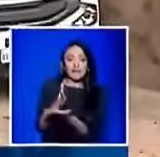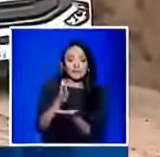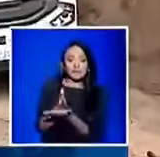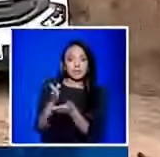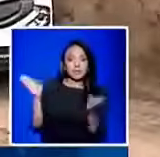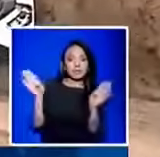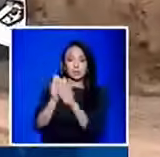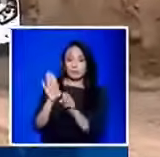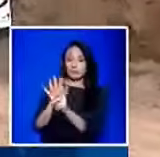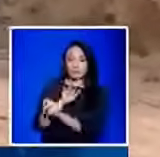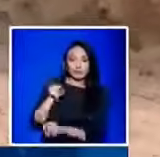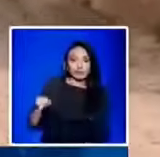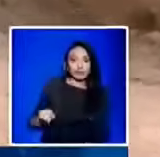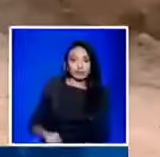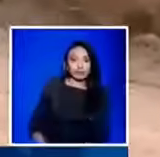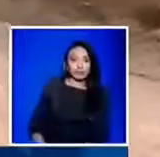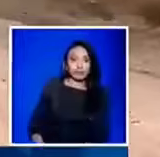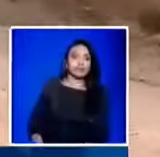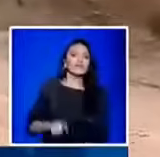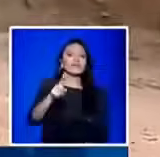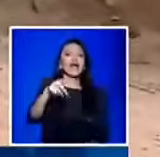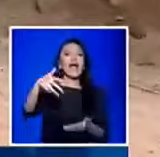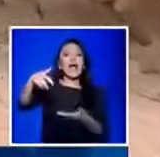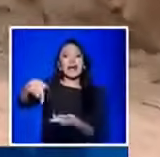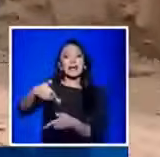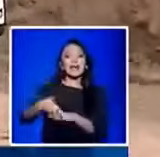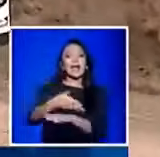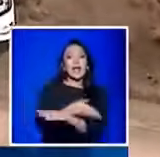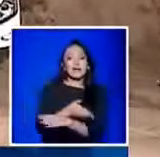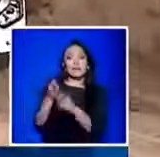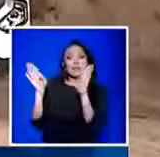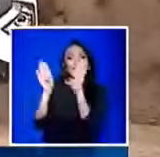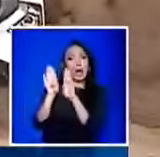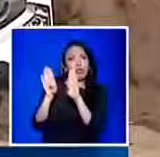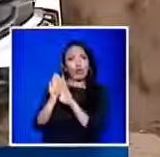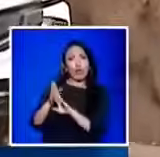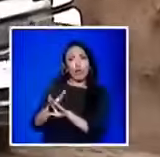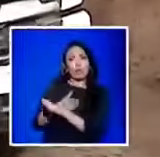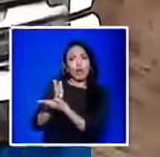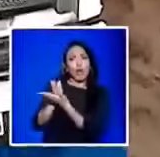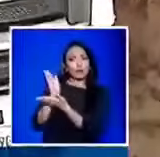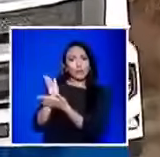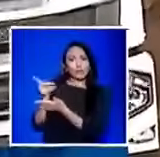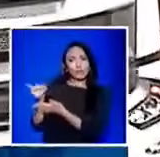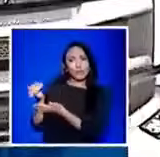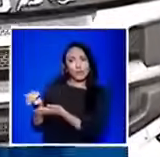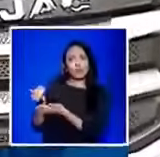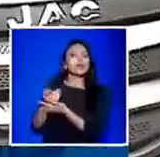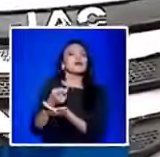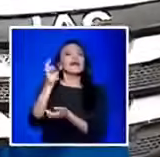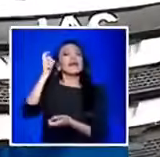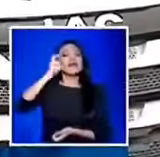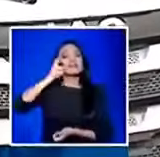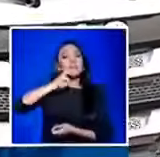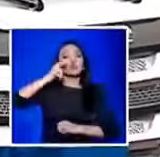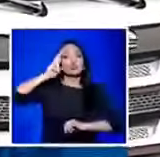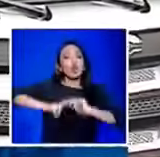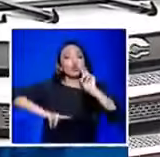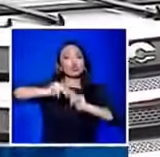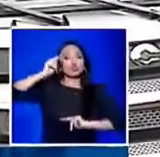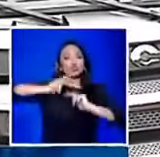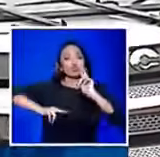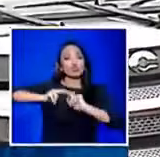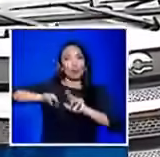se la ha cerrado por completo. Sí, es una vía que ya estuvo cerrada. En lo que ahora estamos haciendo es reforzar con la construcción de este